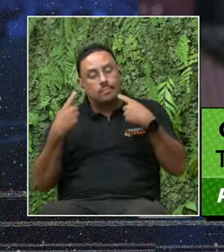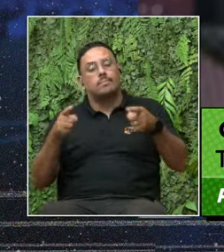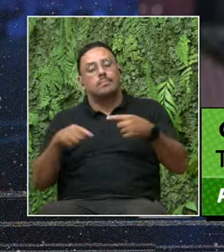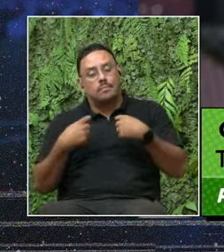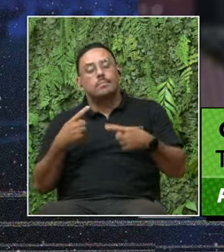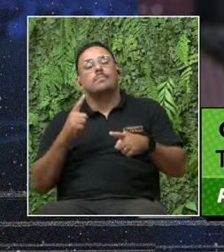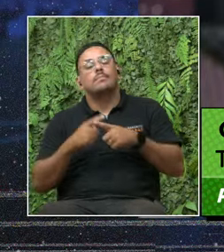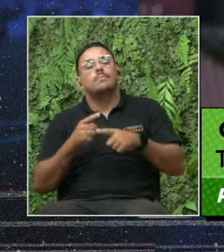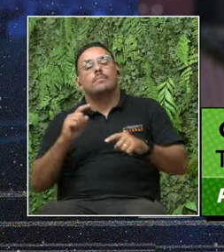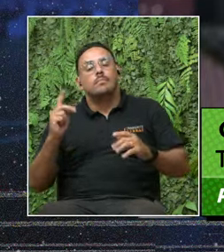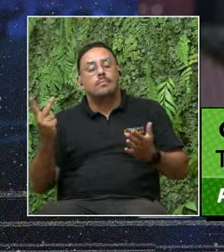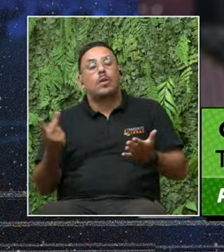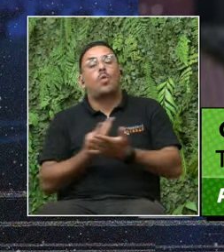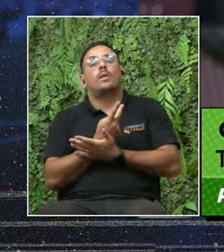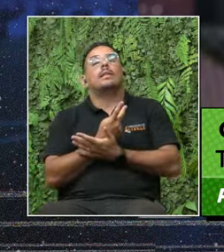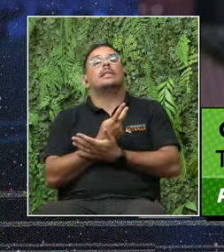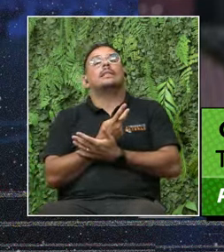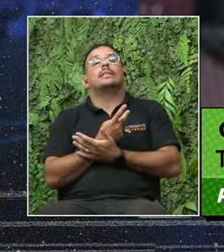agora